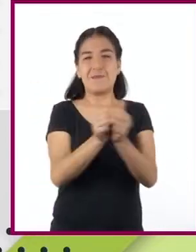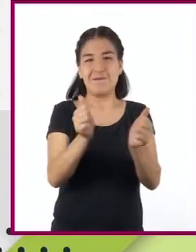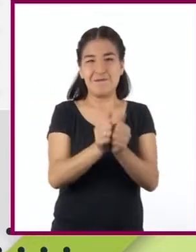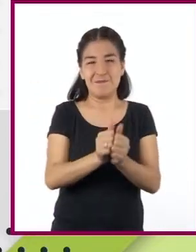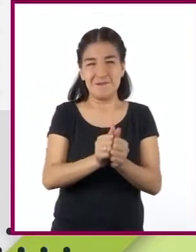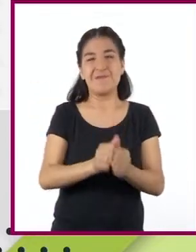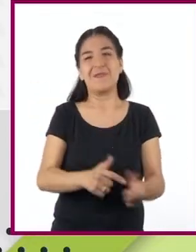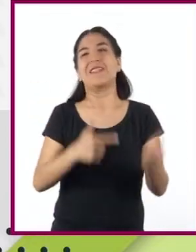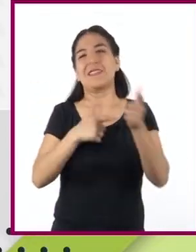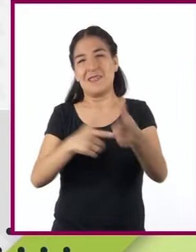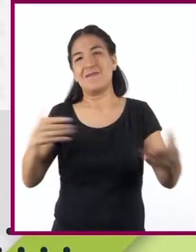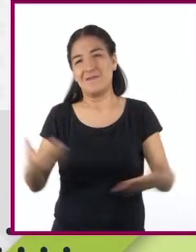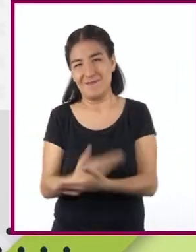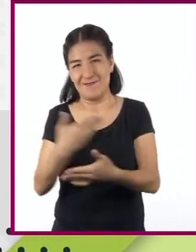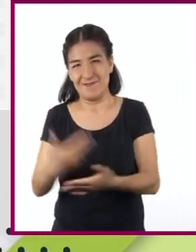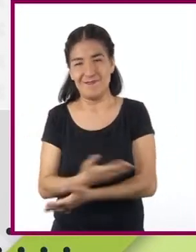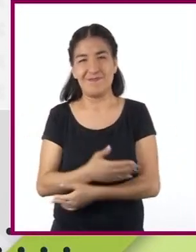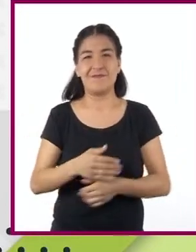descendencia.